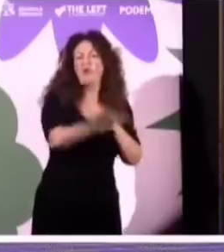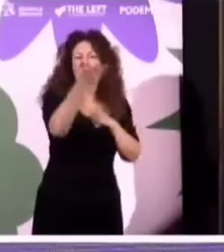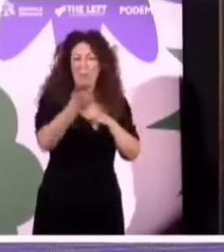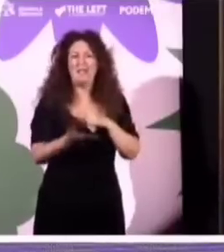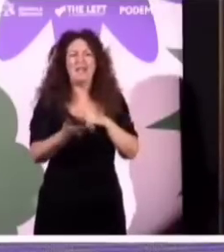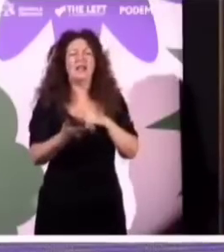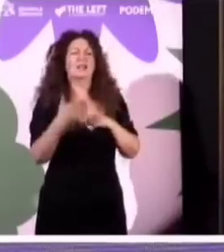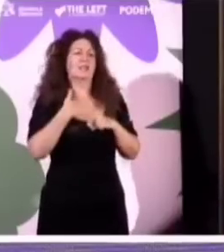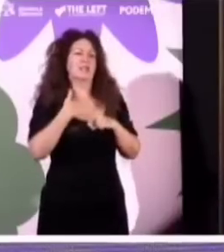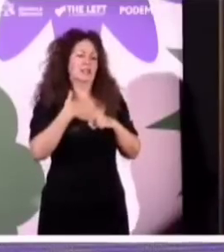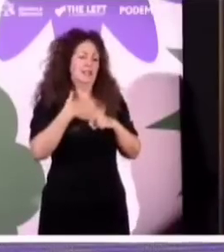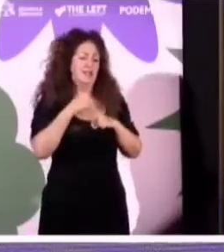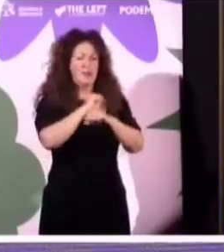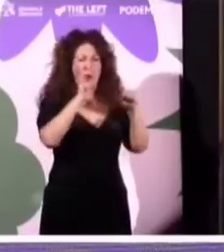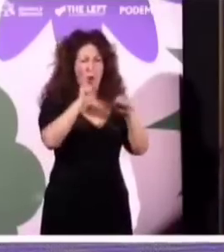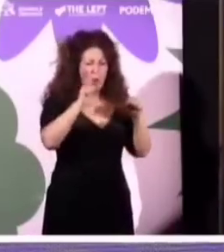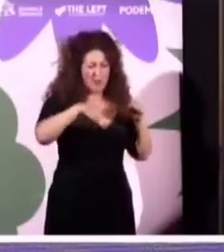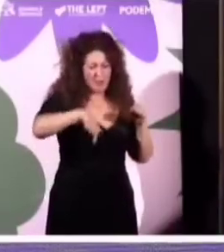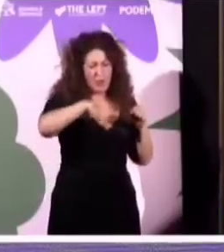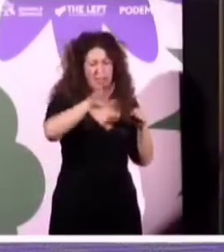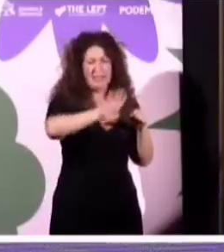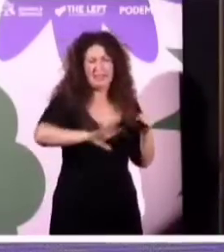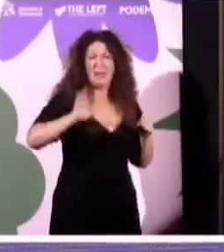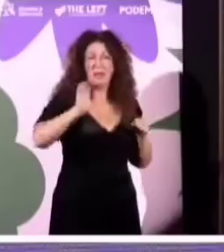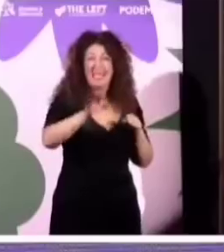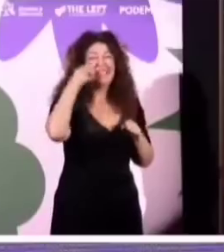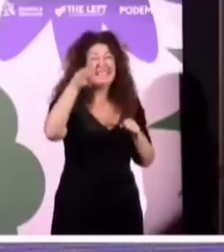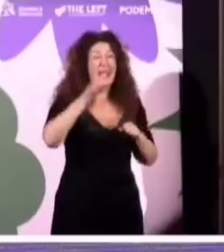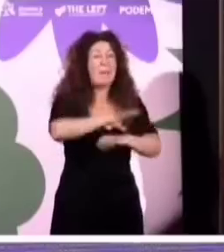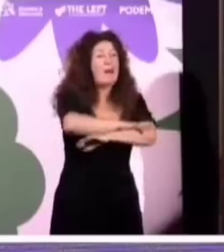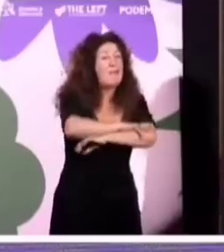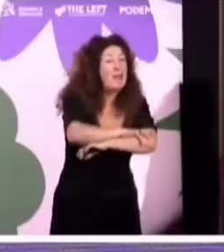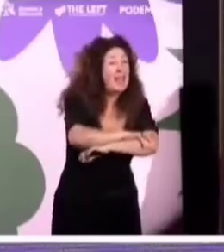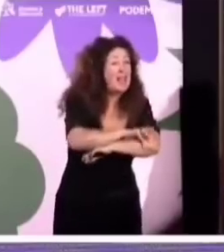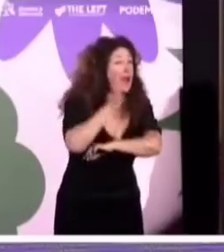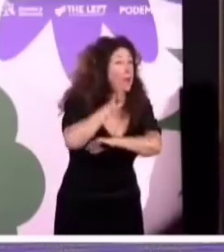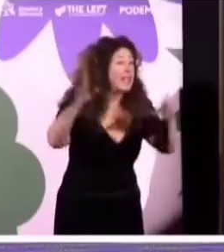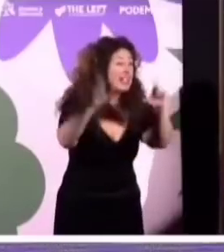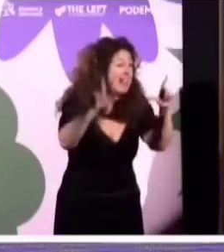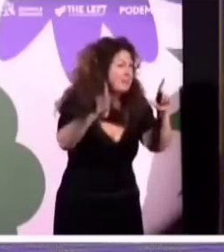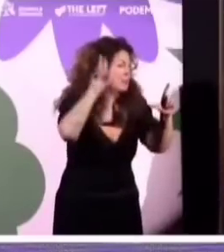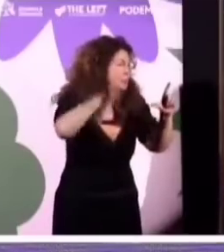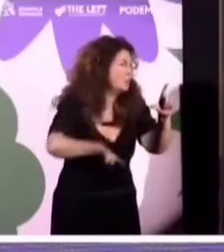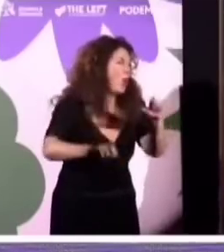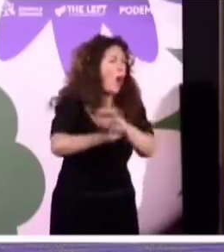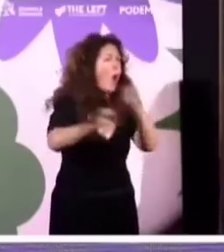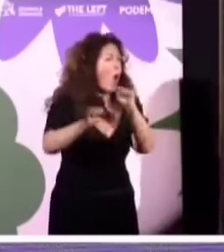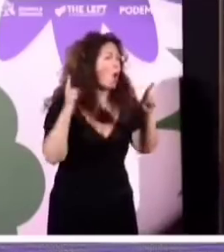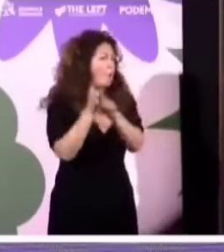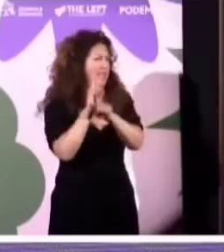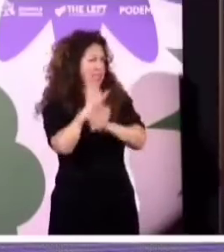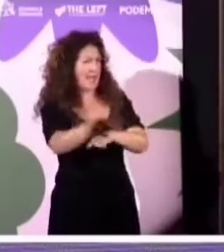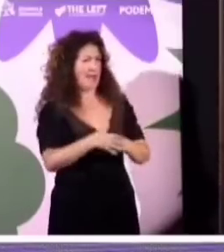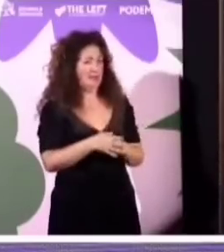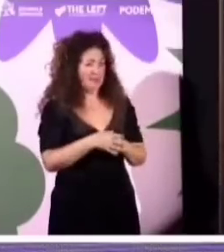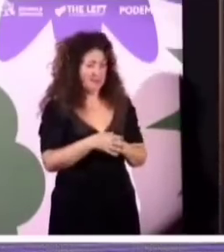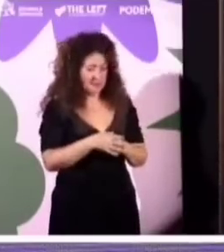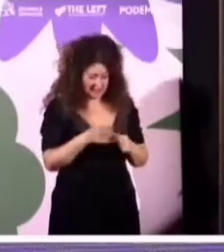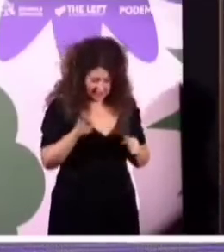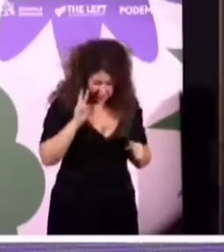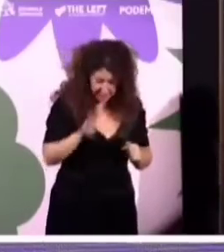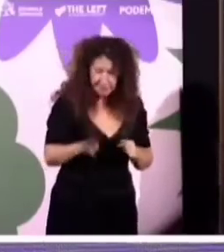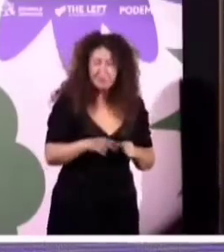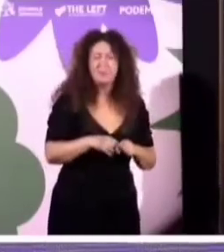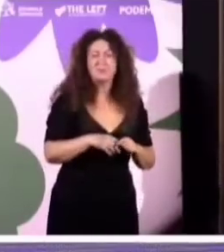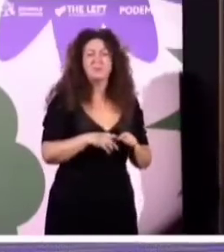nuestro país. Cada vez que Ferreras aparece en la televisión está apareciendo un golpista. Y hace falta una izquierda que diga